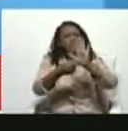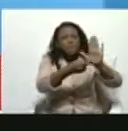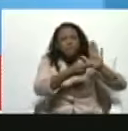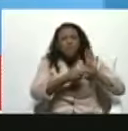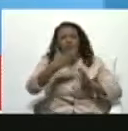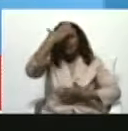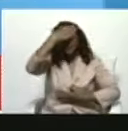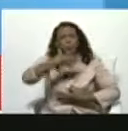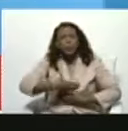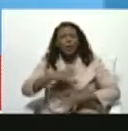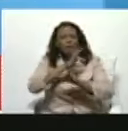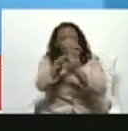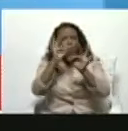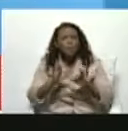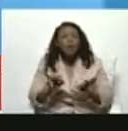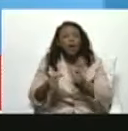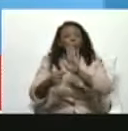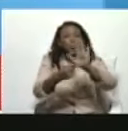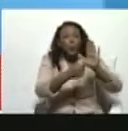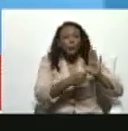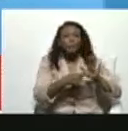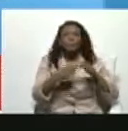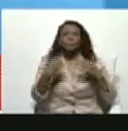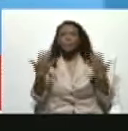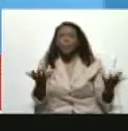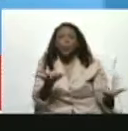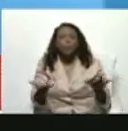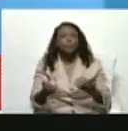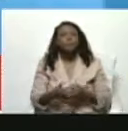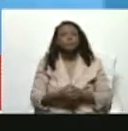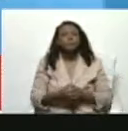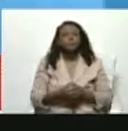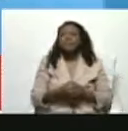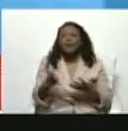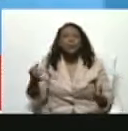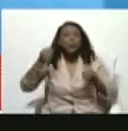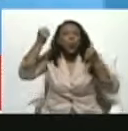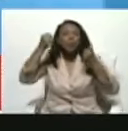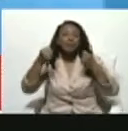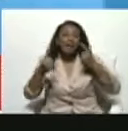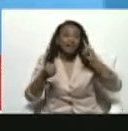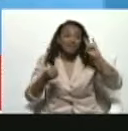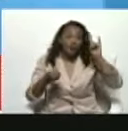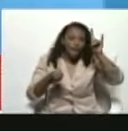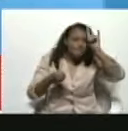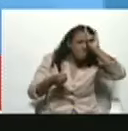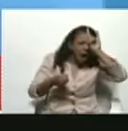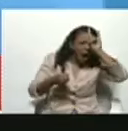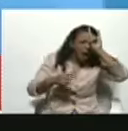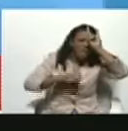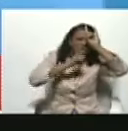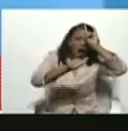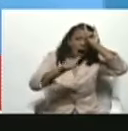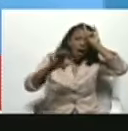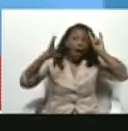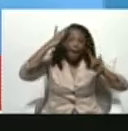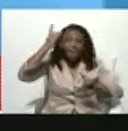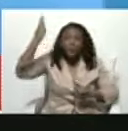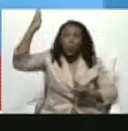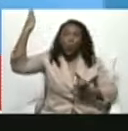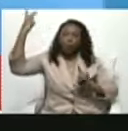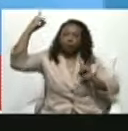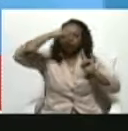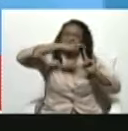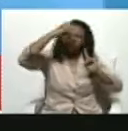esta manifestación cultural, que es el triunfo del bien sobre el mal. Ustedes tienen